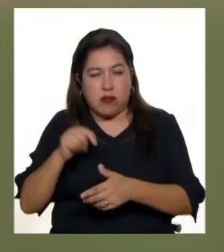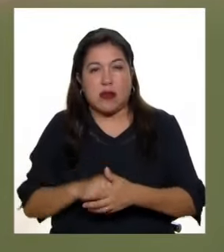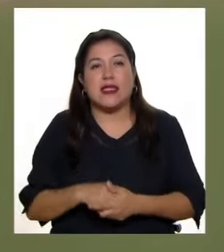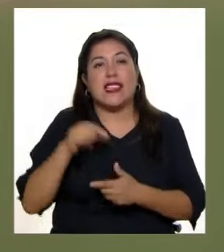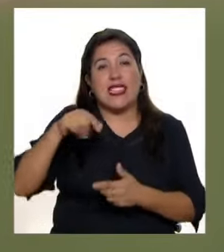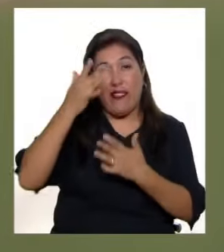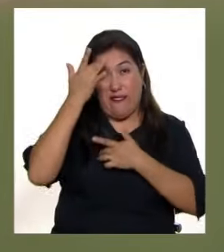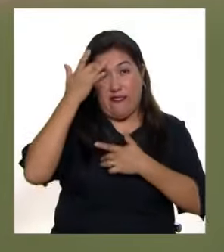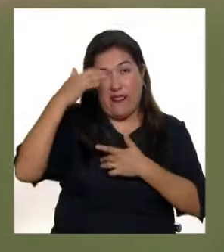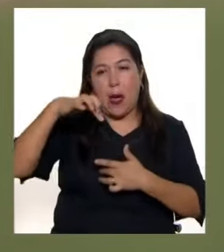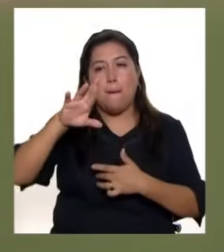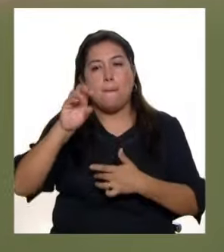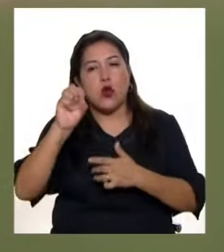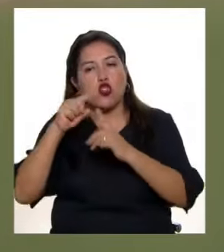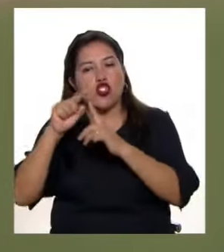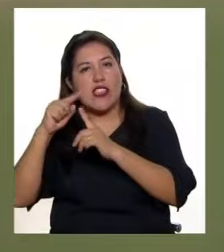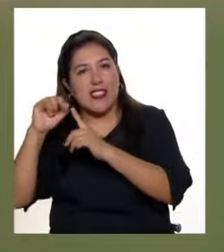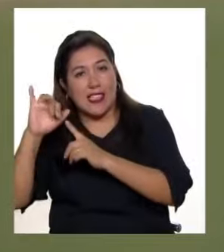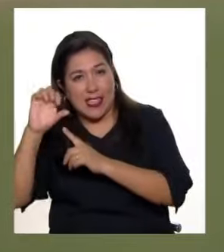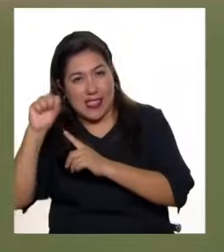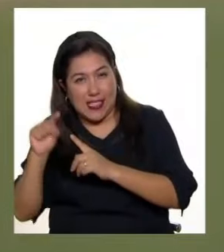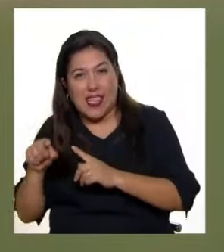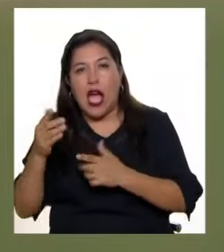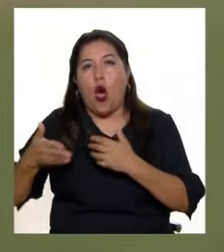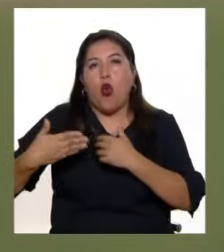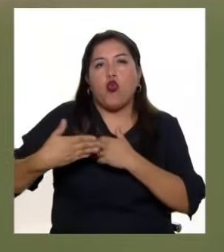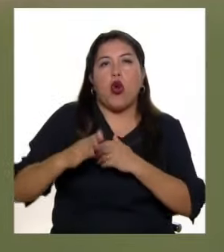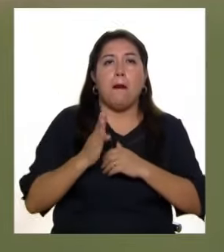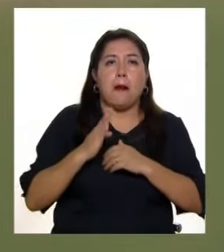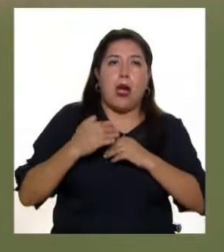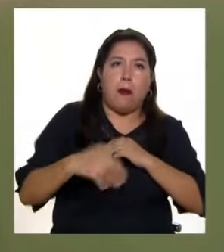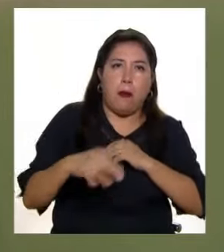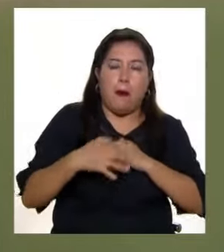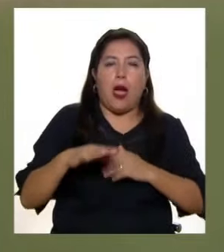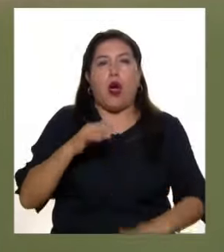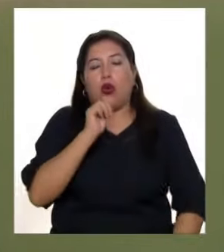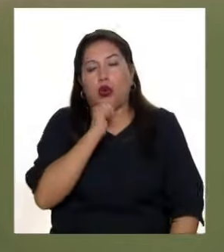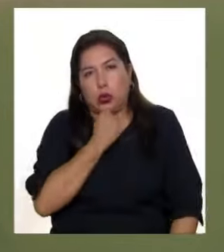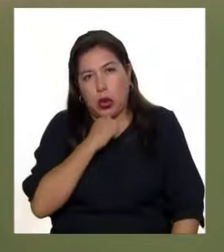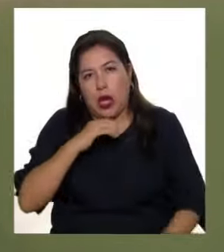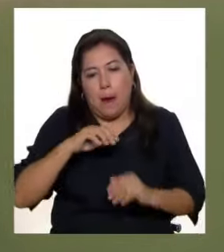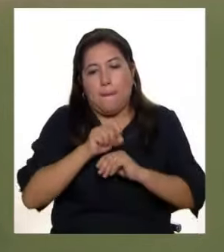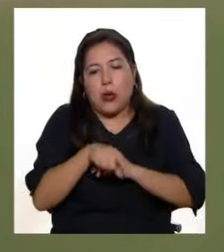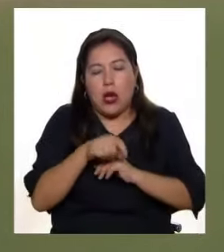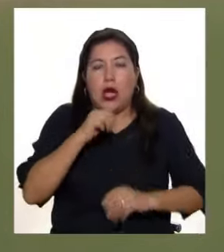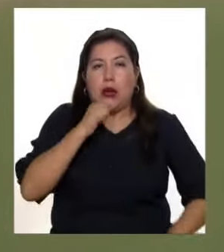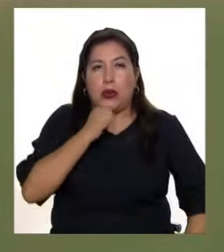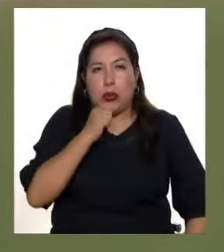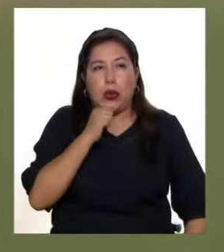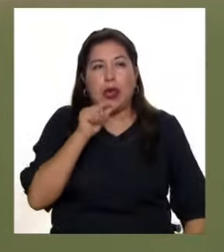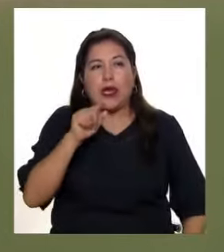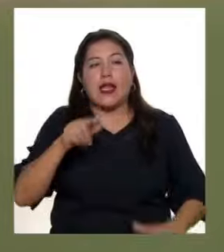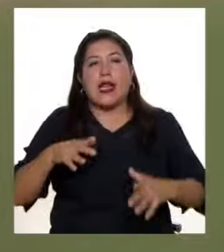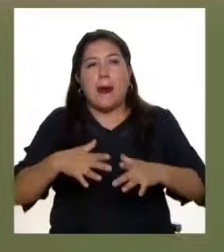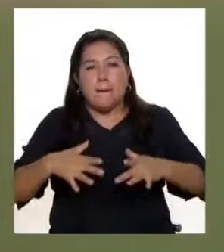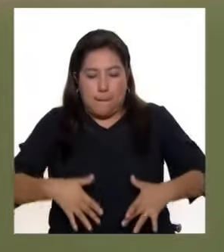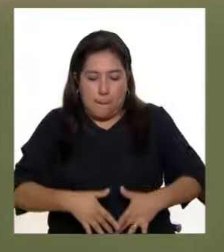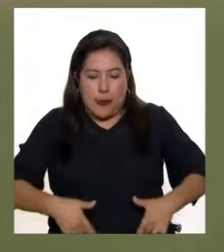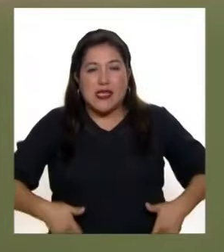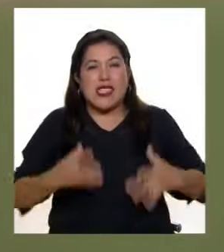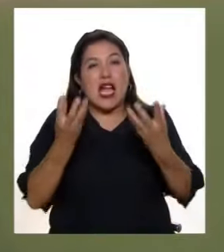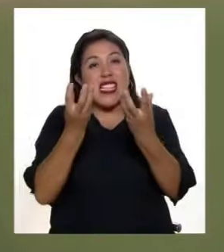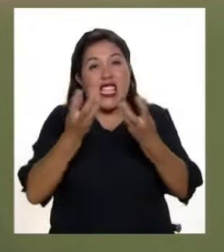se presentan con ardor al orinar, se presentan con dolor al miccionar. El dolor también puede abarcar la zona pélvica, la